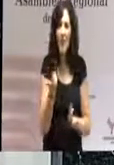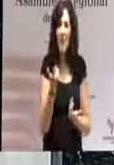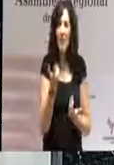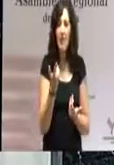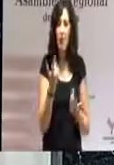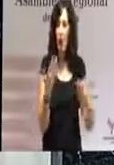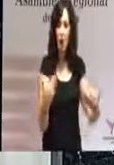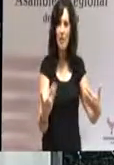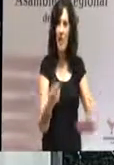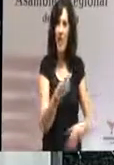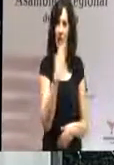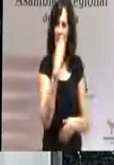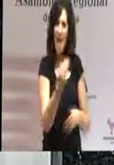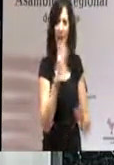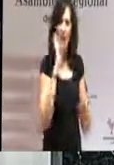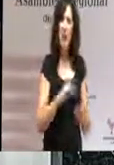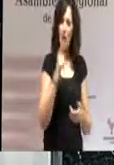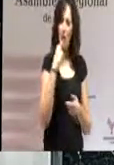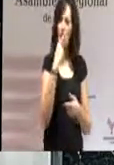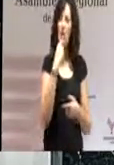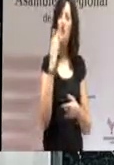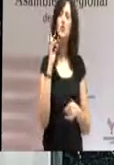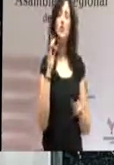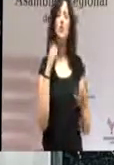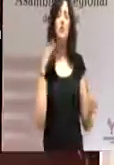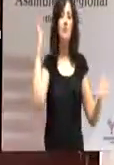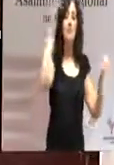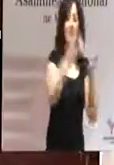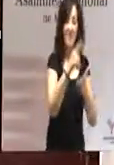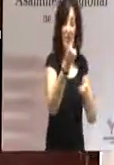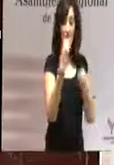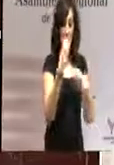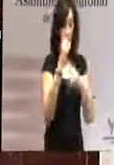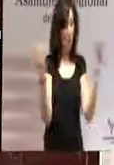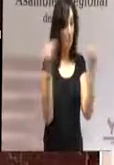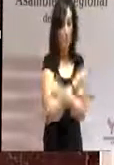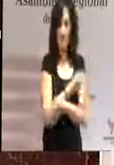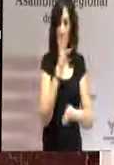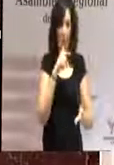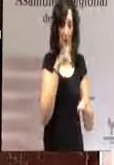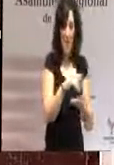está todavía el Aben Beniel, señor presidente. Le han informado muy mal.